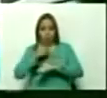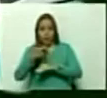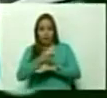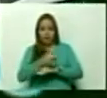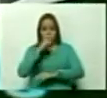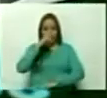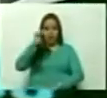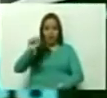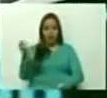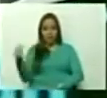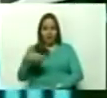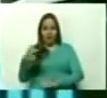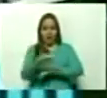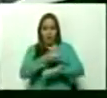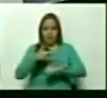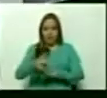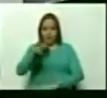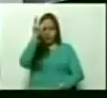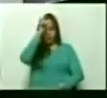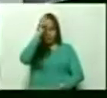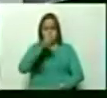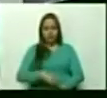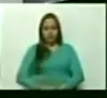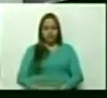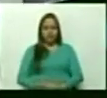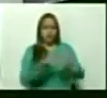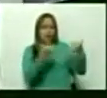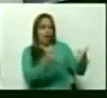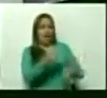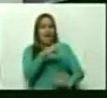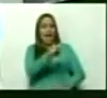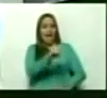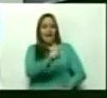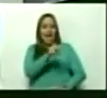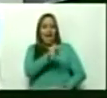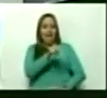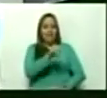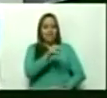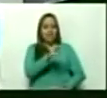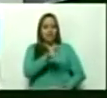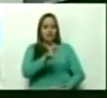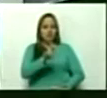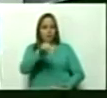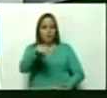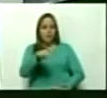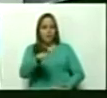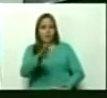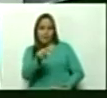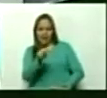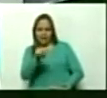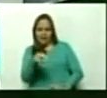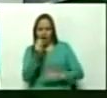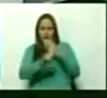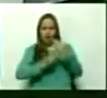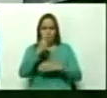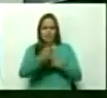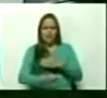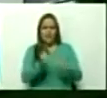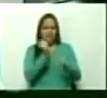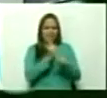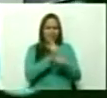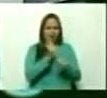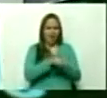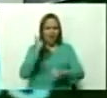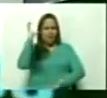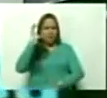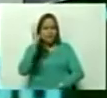Víctor Clark a nivel regional. Ahora, Carirubana Potencia, ¿qué enmarca este plan de trabajo y cómo se enlaza con la materia económica productiva?